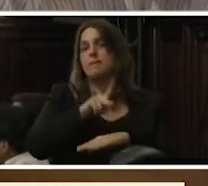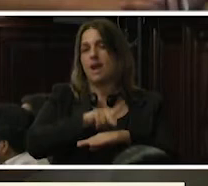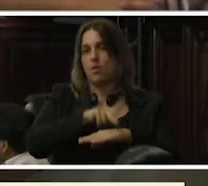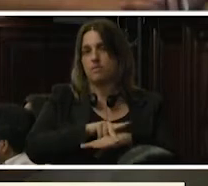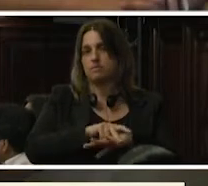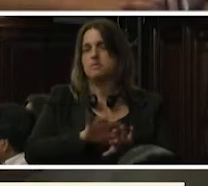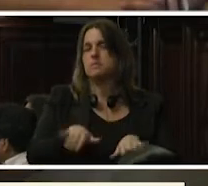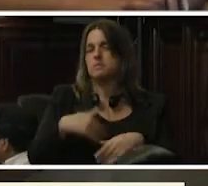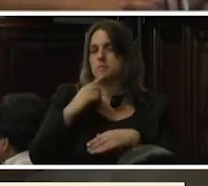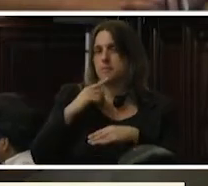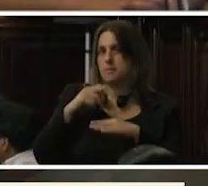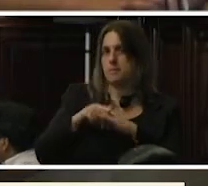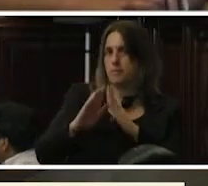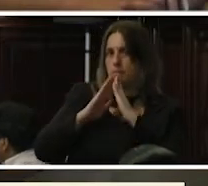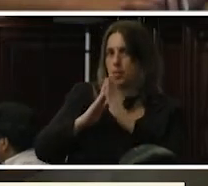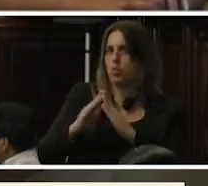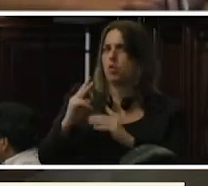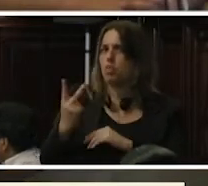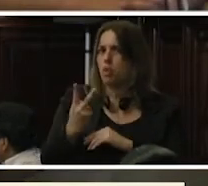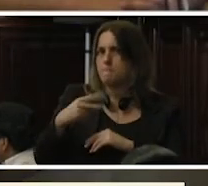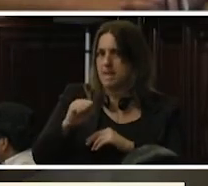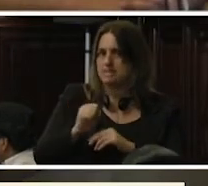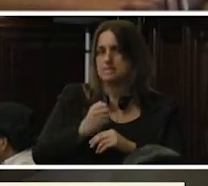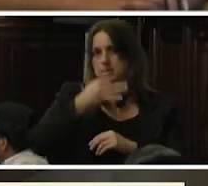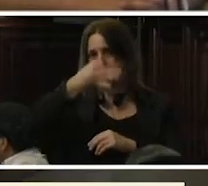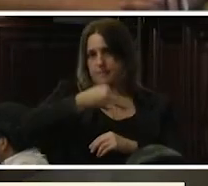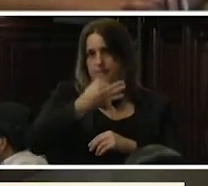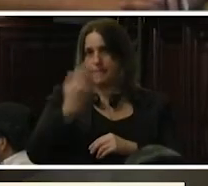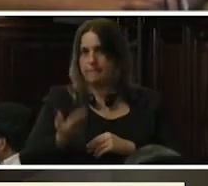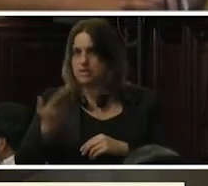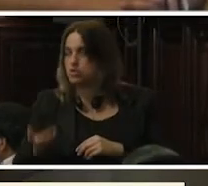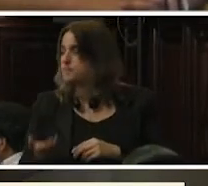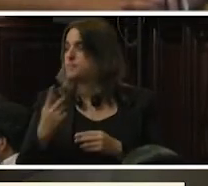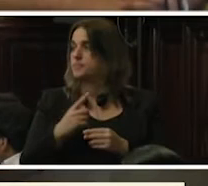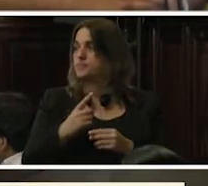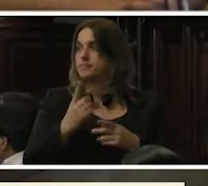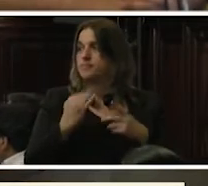Pregunto, van a haber 2 intervenciones más, ¿no? Sí, señor. ¿Cuántas? Presidente.